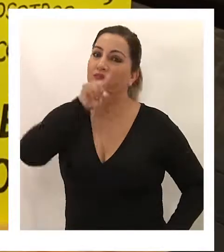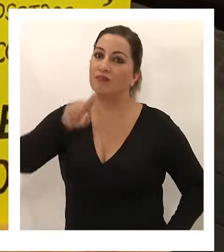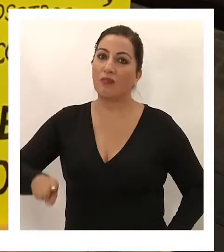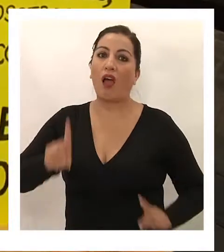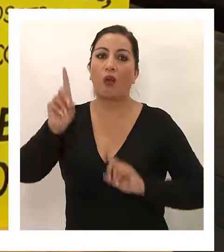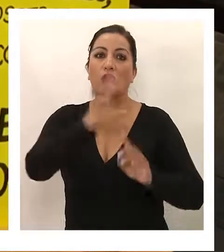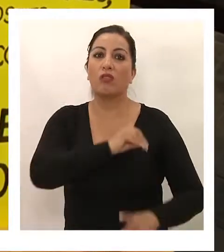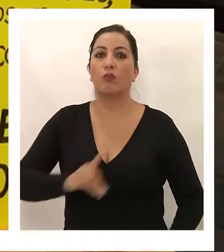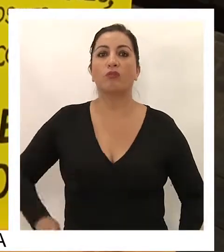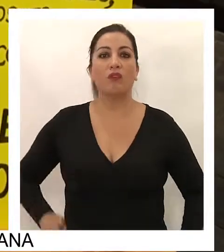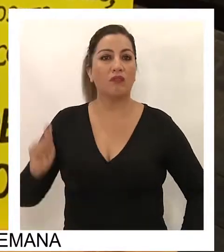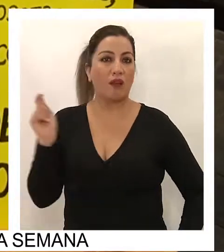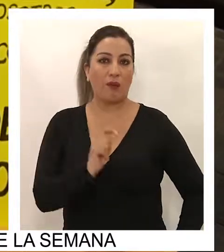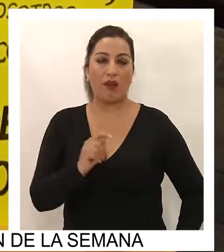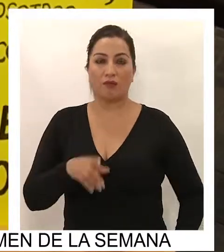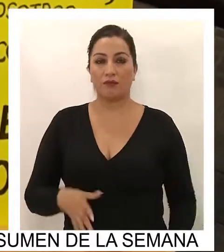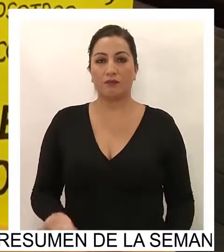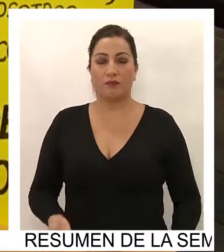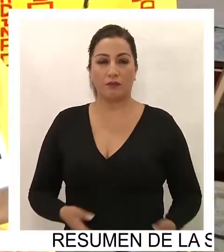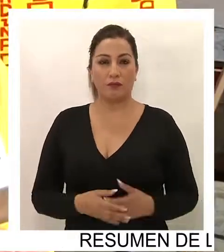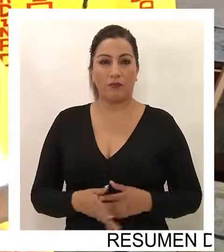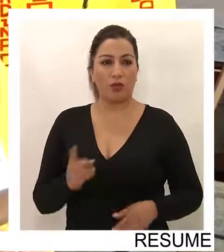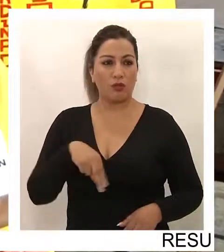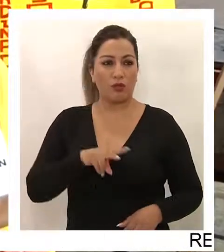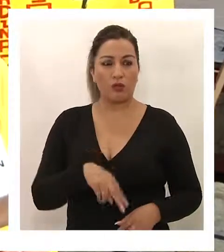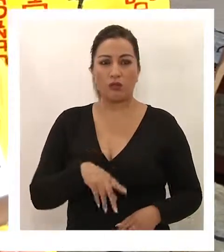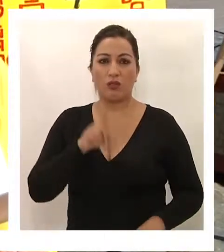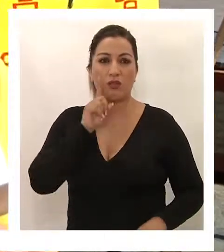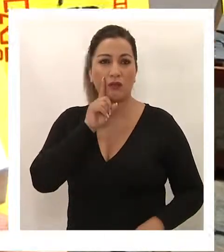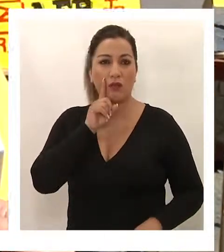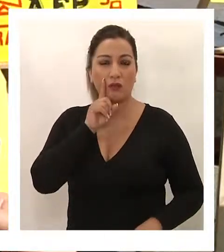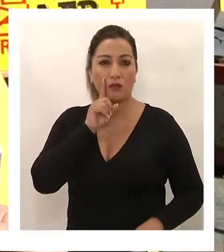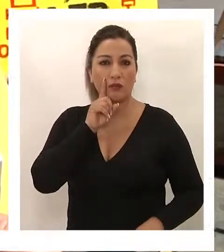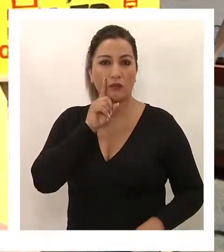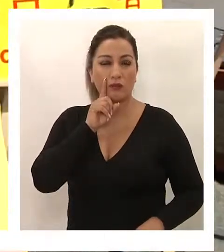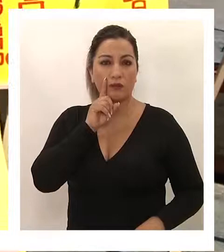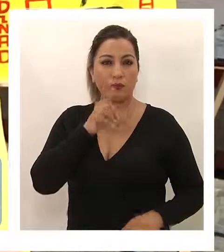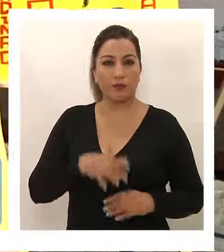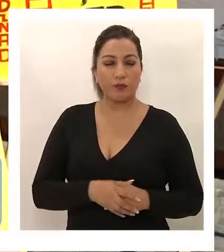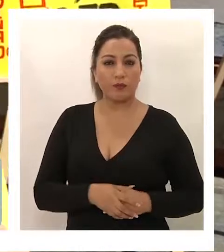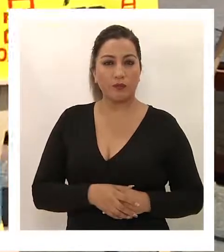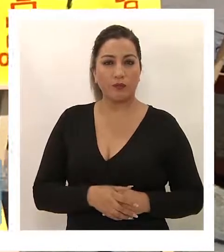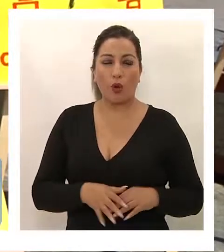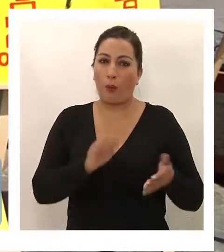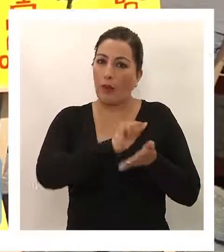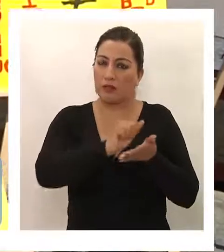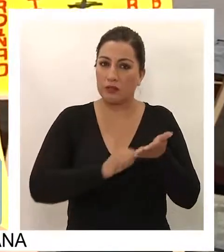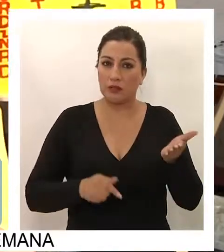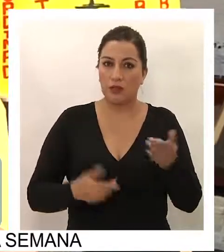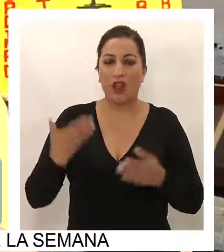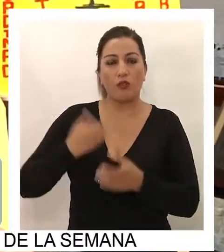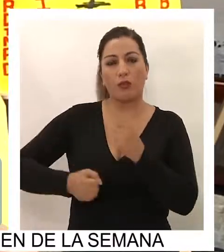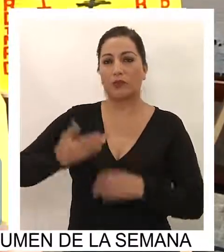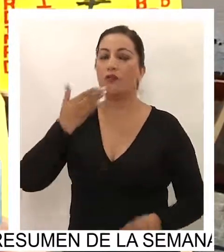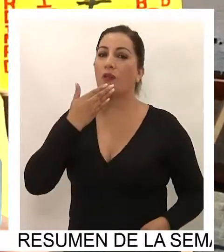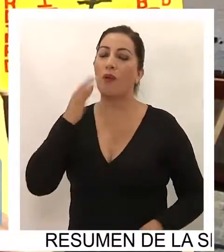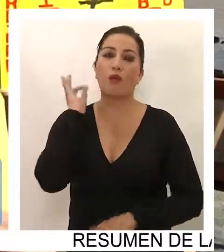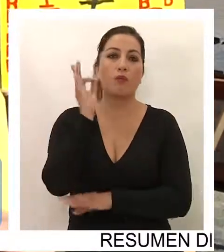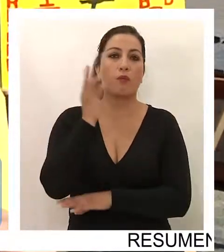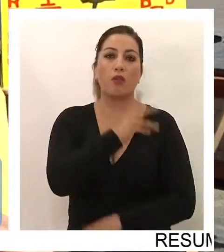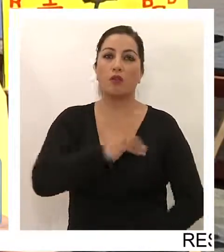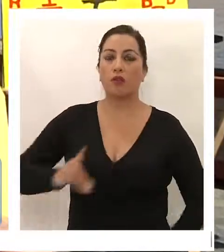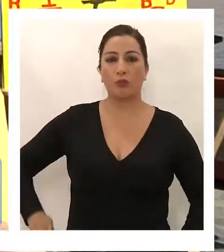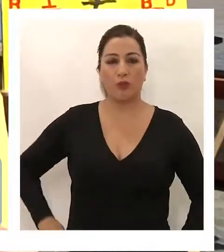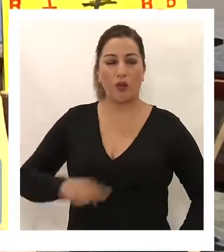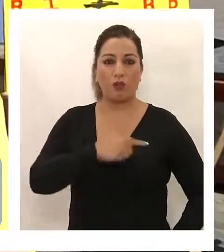los diputados de Tarapacá. Nosotros le entregamos un dossier, la otra vez tuvimos también el año pasado una reunión con el